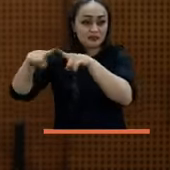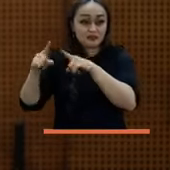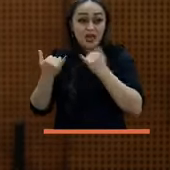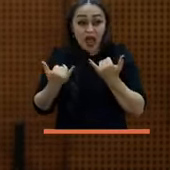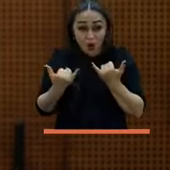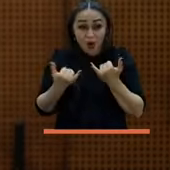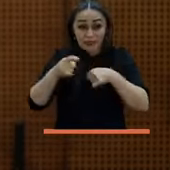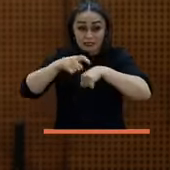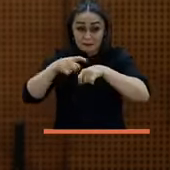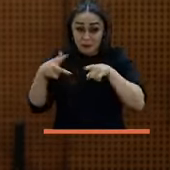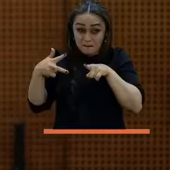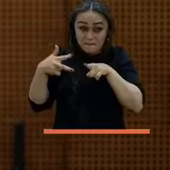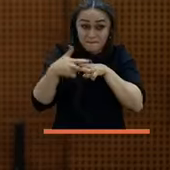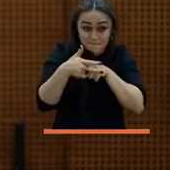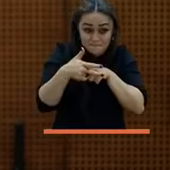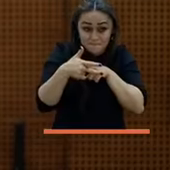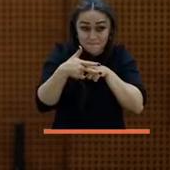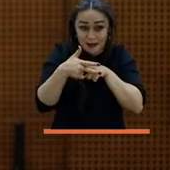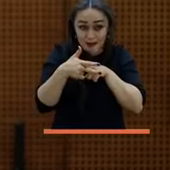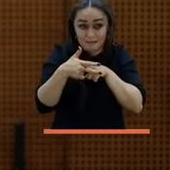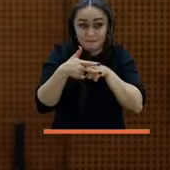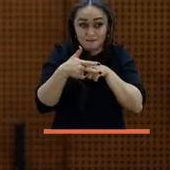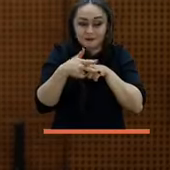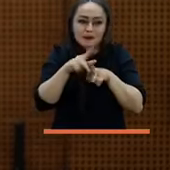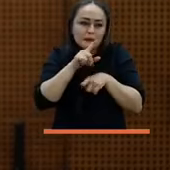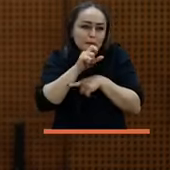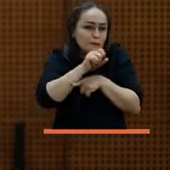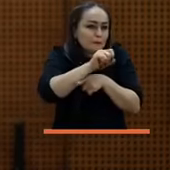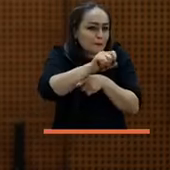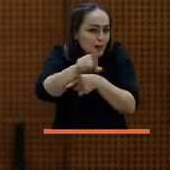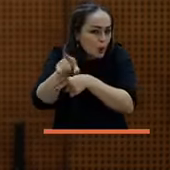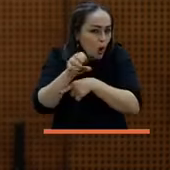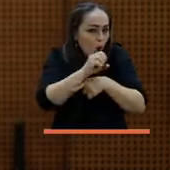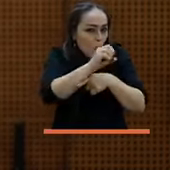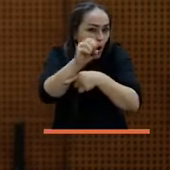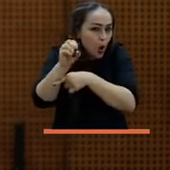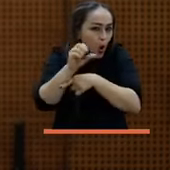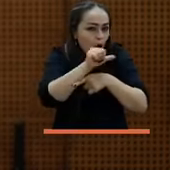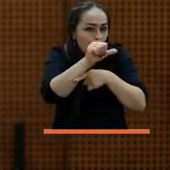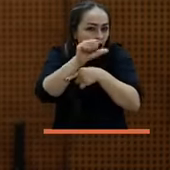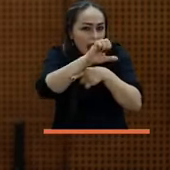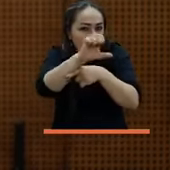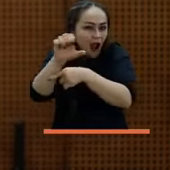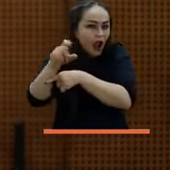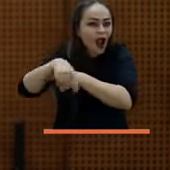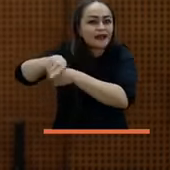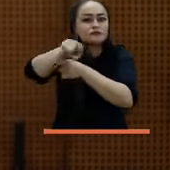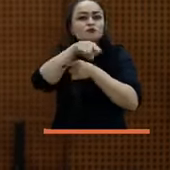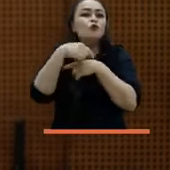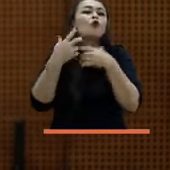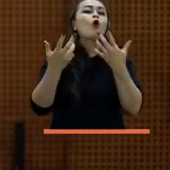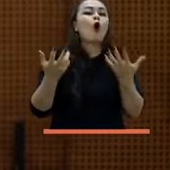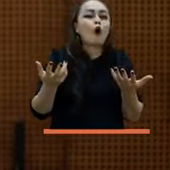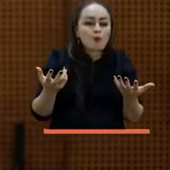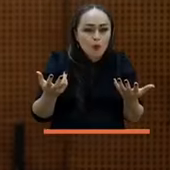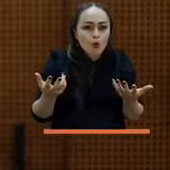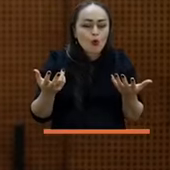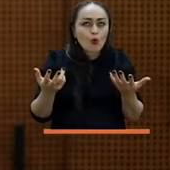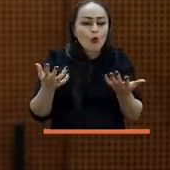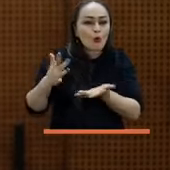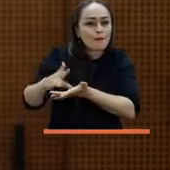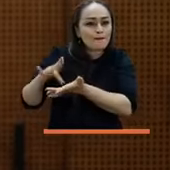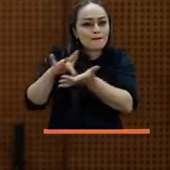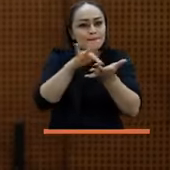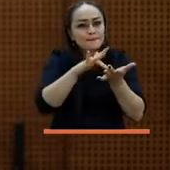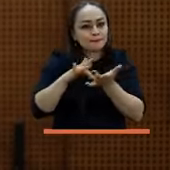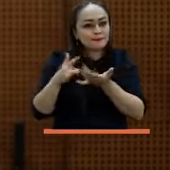paremos un momento porque vamos a preguntar a los y las participantes qué dudas tienen para que esta conversación digamos tenga la